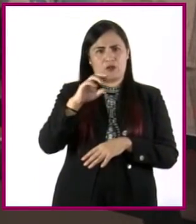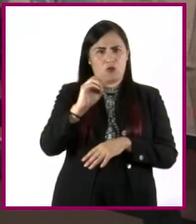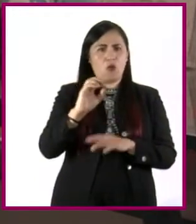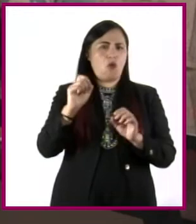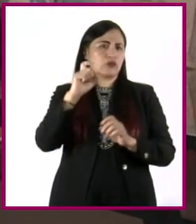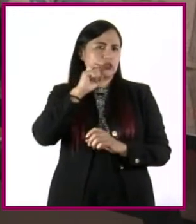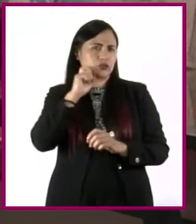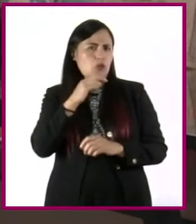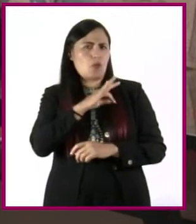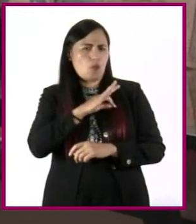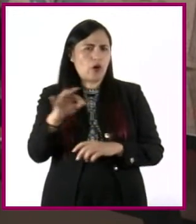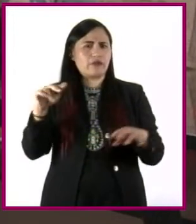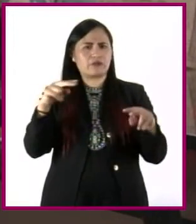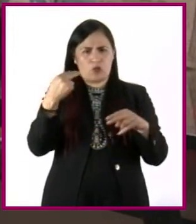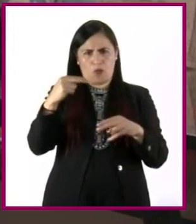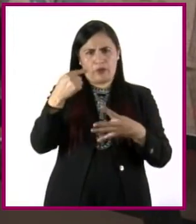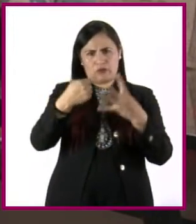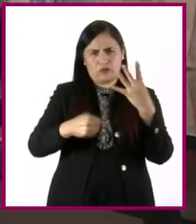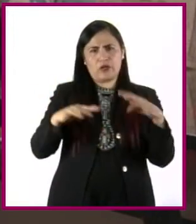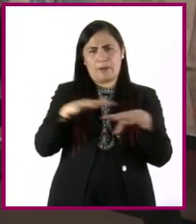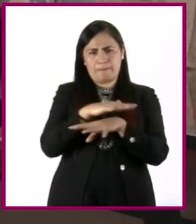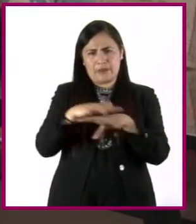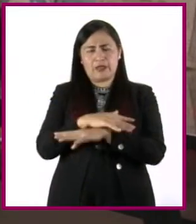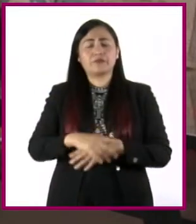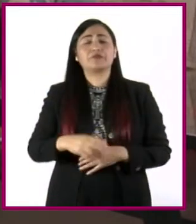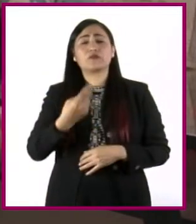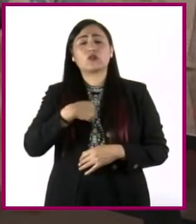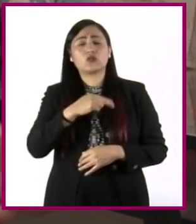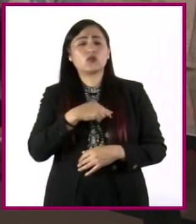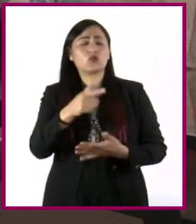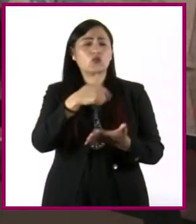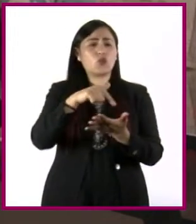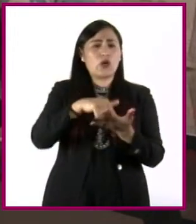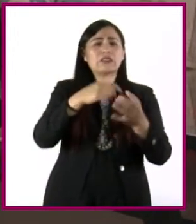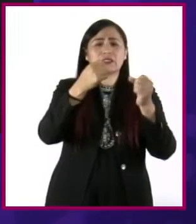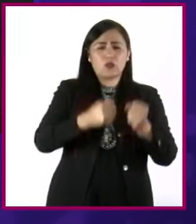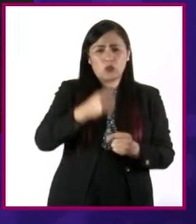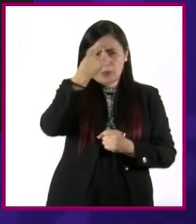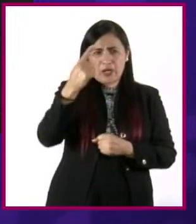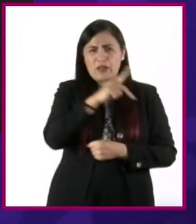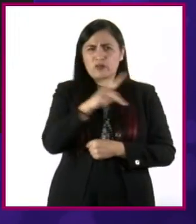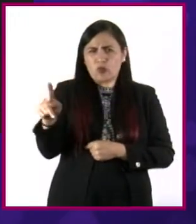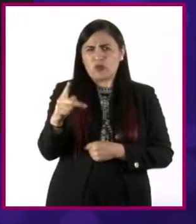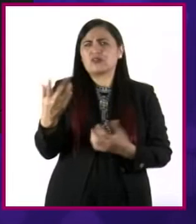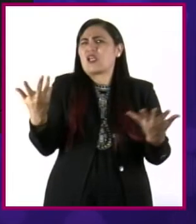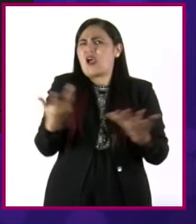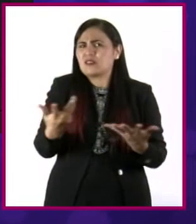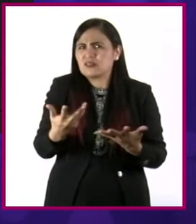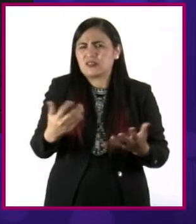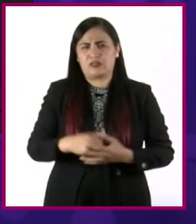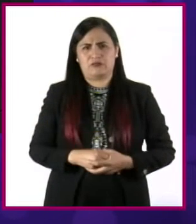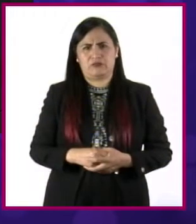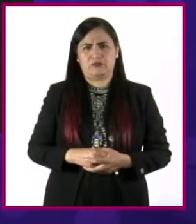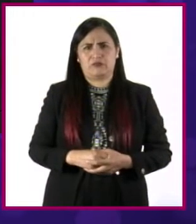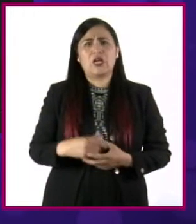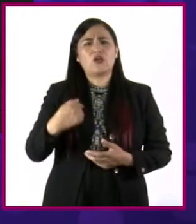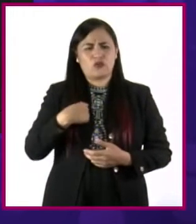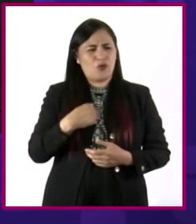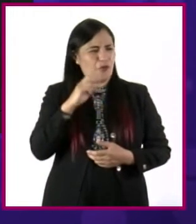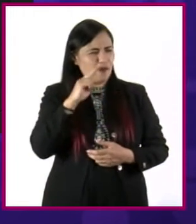hacer las y los jóvenes para generar espacios seguros para todas y todos? Entonces yo veo mucha esperanza en la